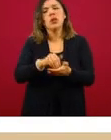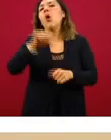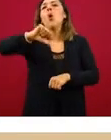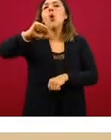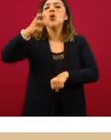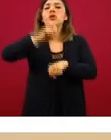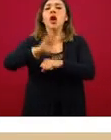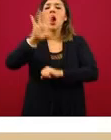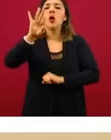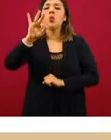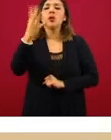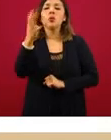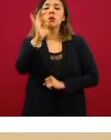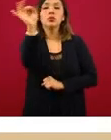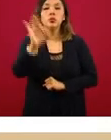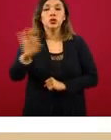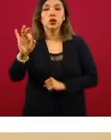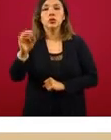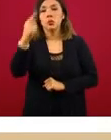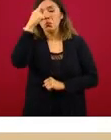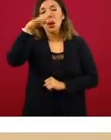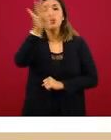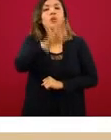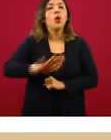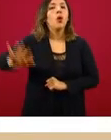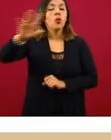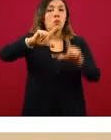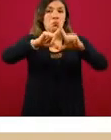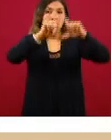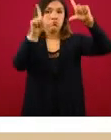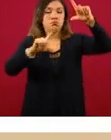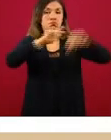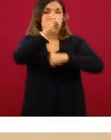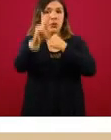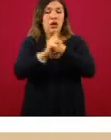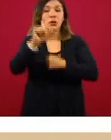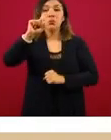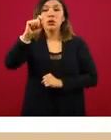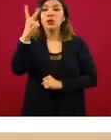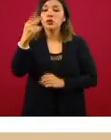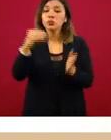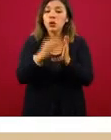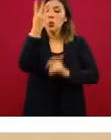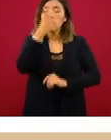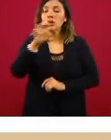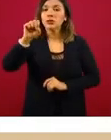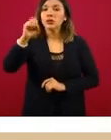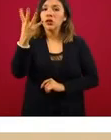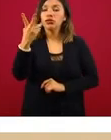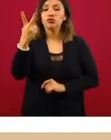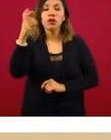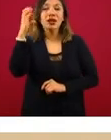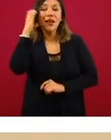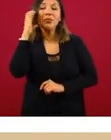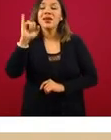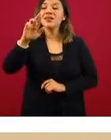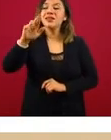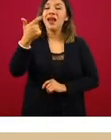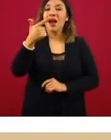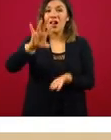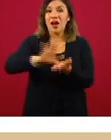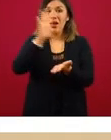es 44% para todo el país. De las 22.462 camas IRA general